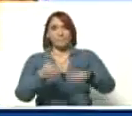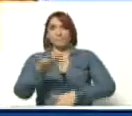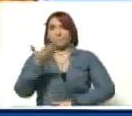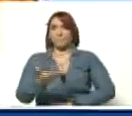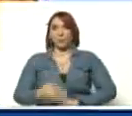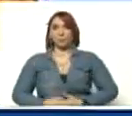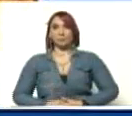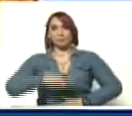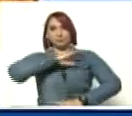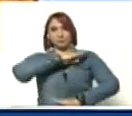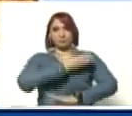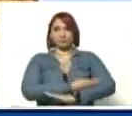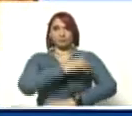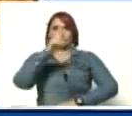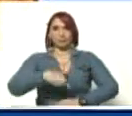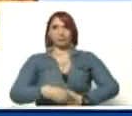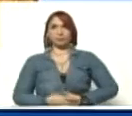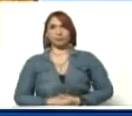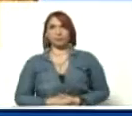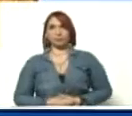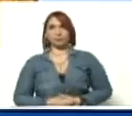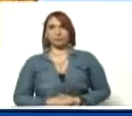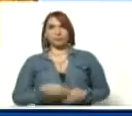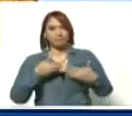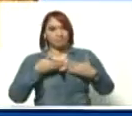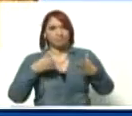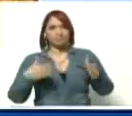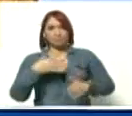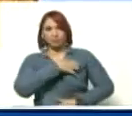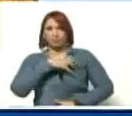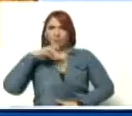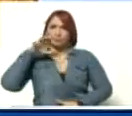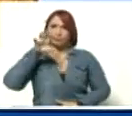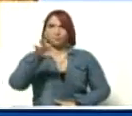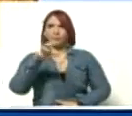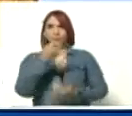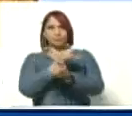de fortalecimiento y de garantía de soberanía,